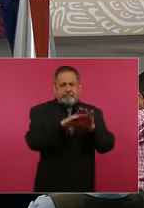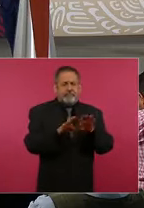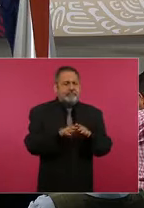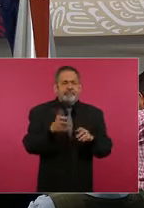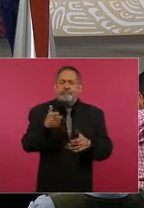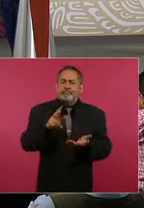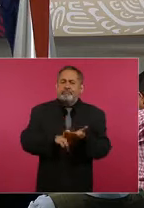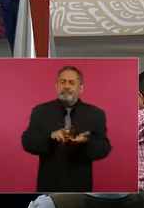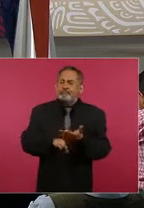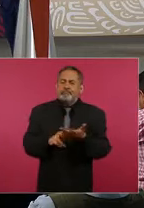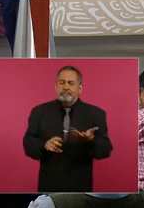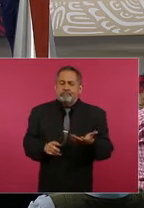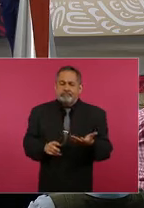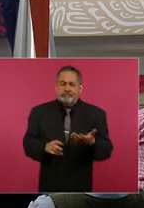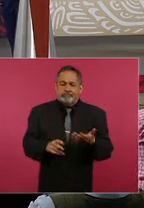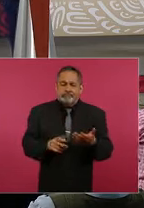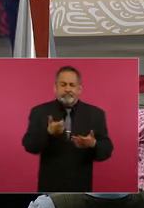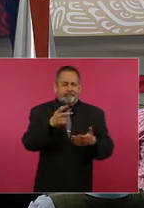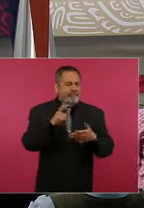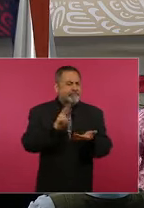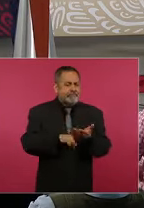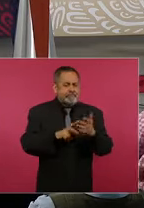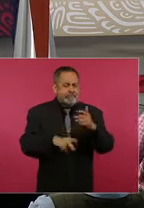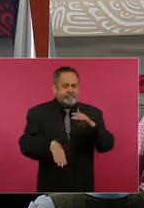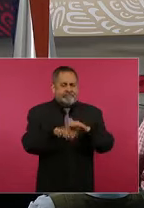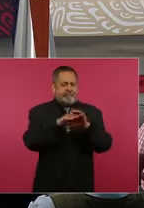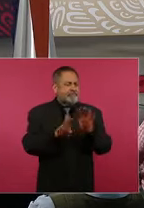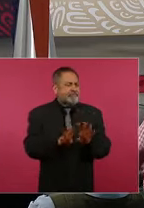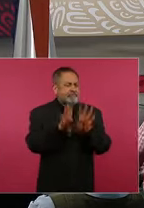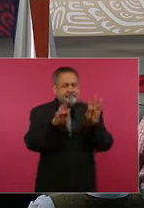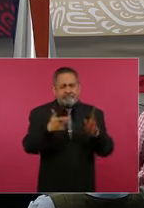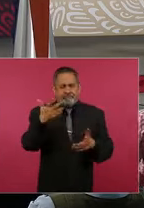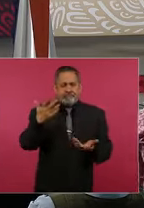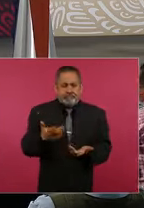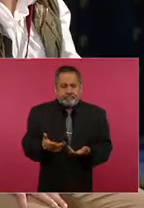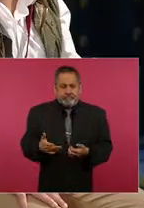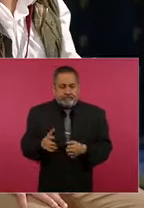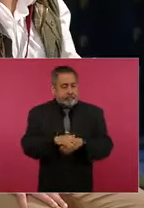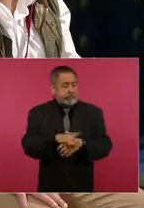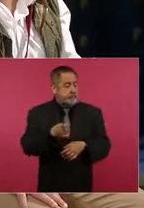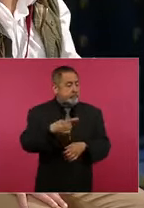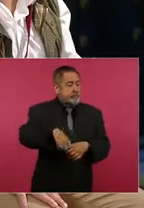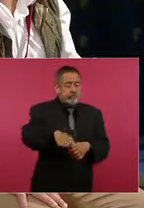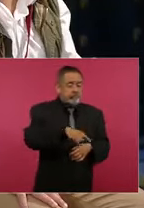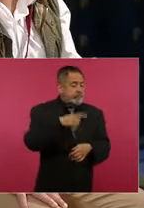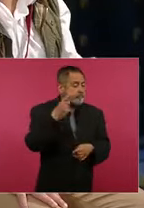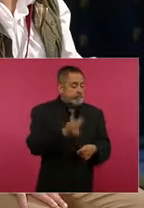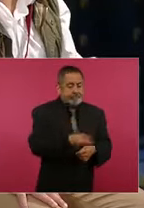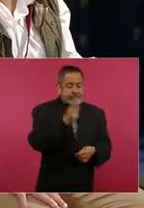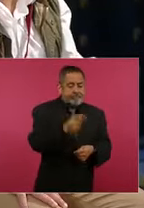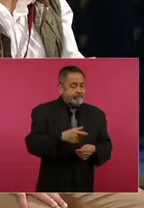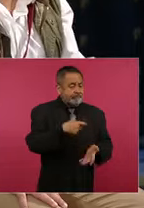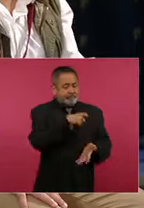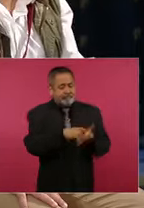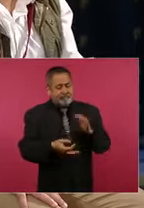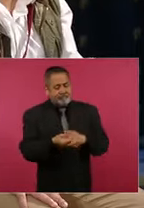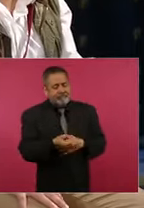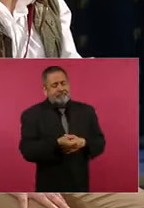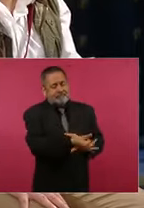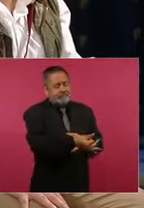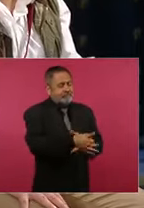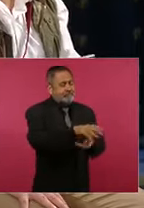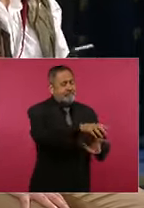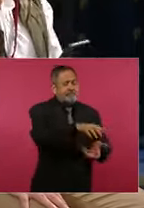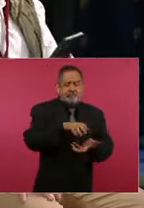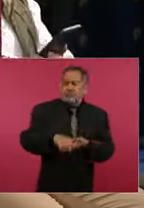precio del tequila. Sí, porque a muchos los están explotando, se los compran a lo que se les da la